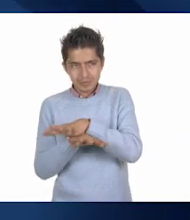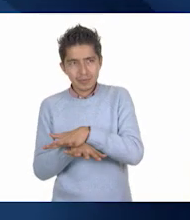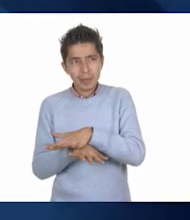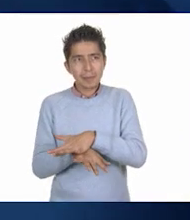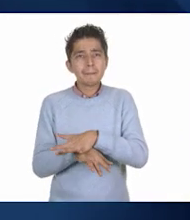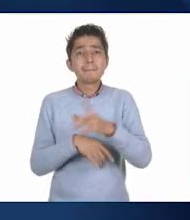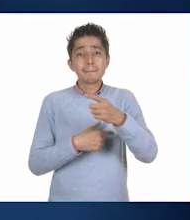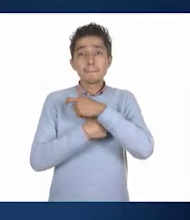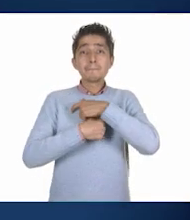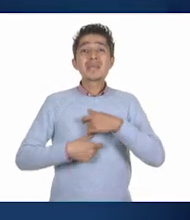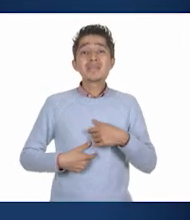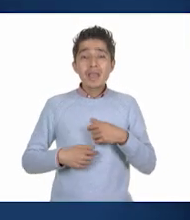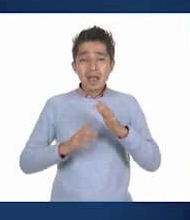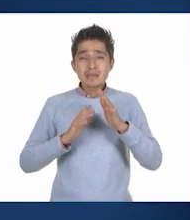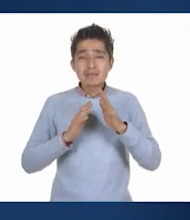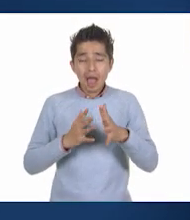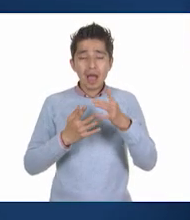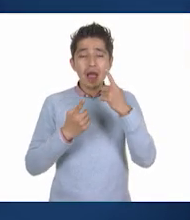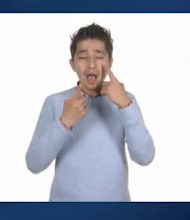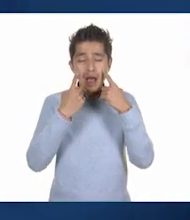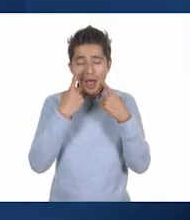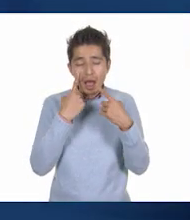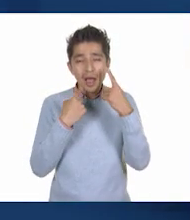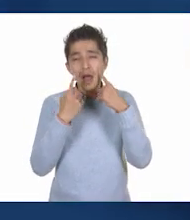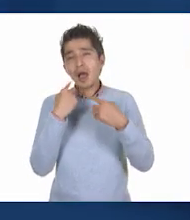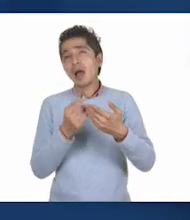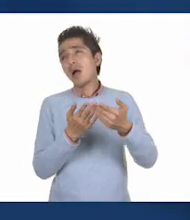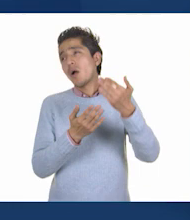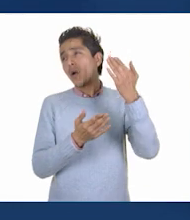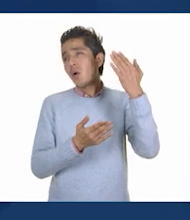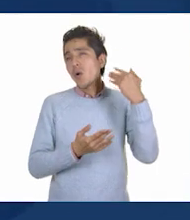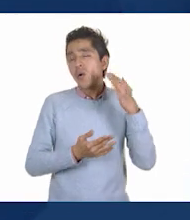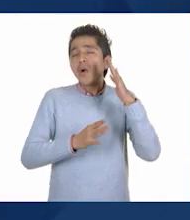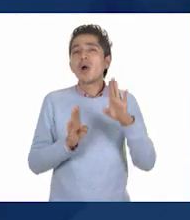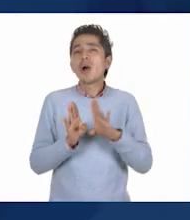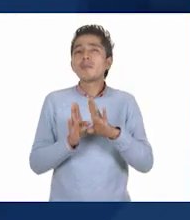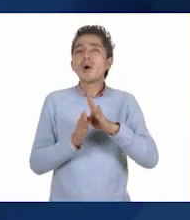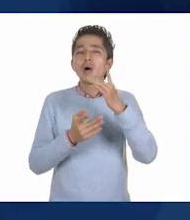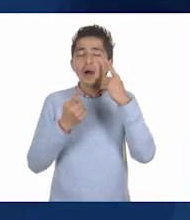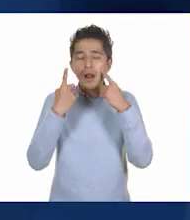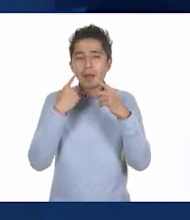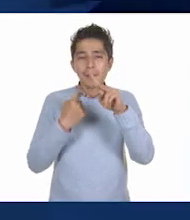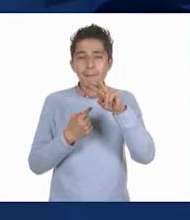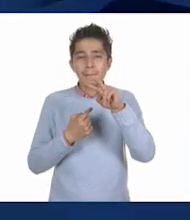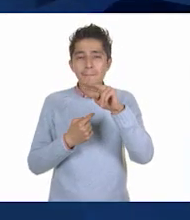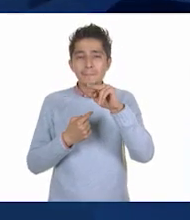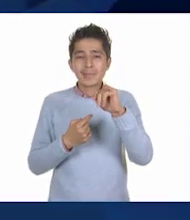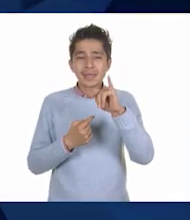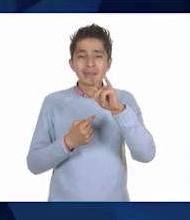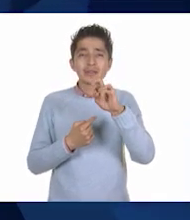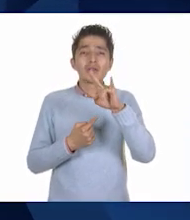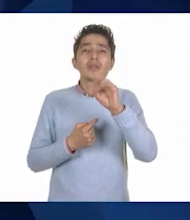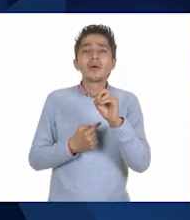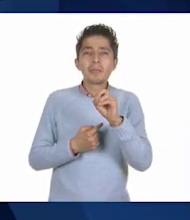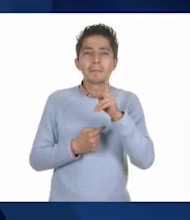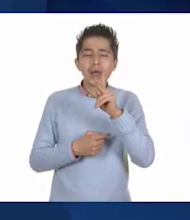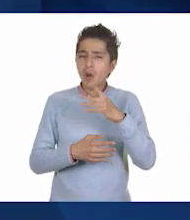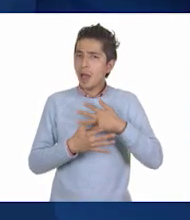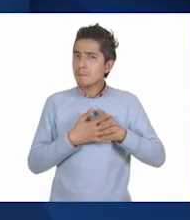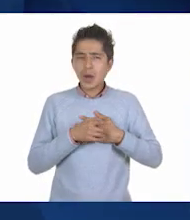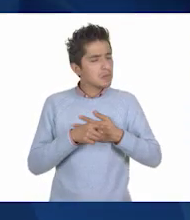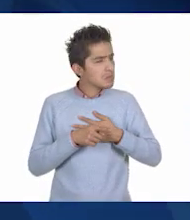ha llorado con lágrimas amargas y quemantes, como el que ha llorado vitriolo, pero no ha dejado de amar,